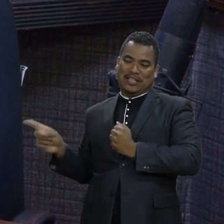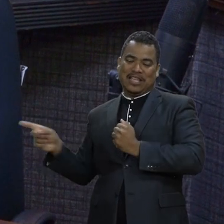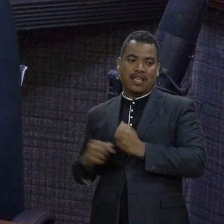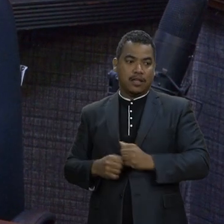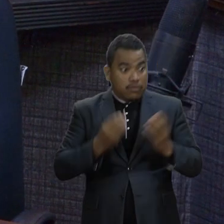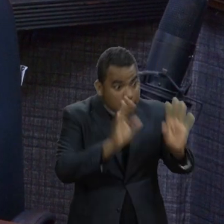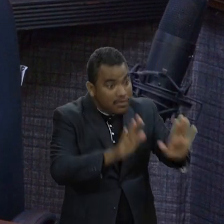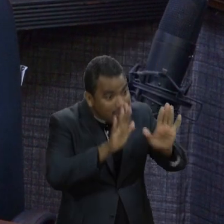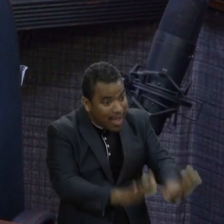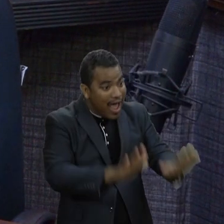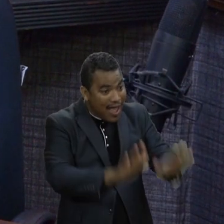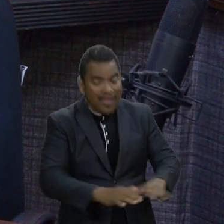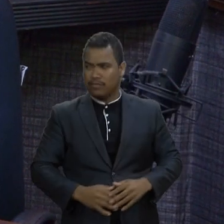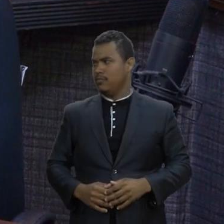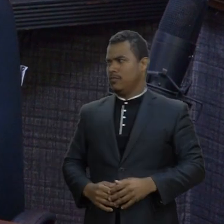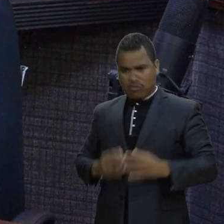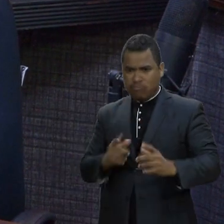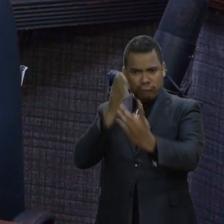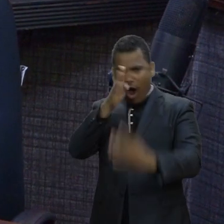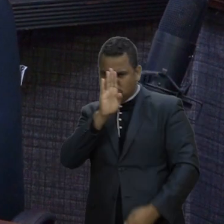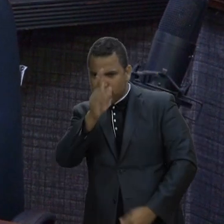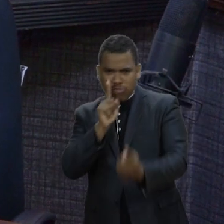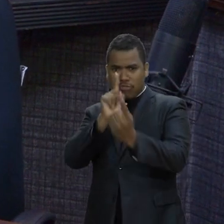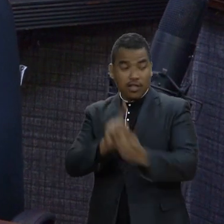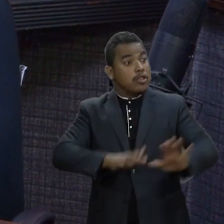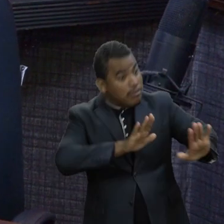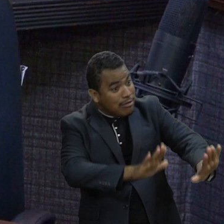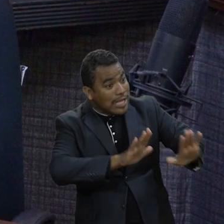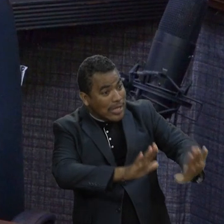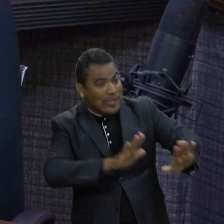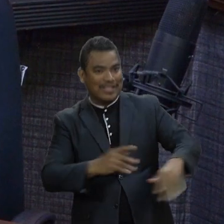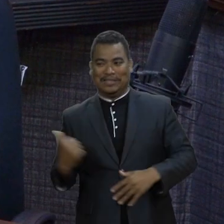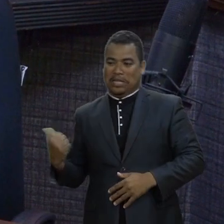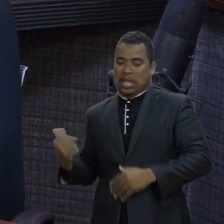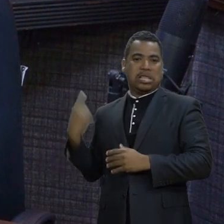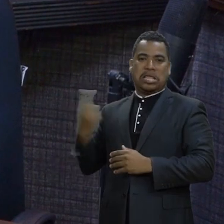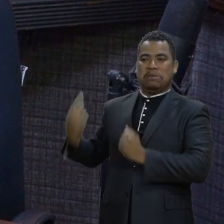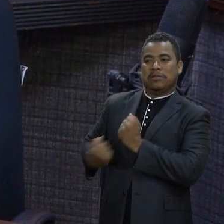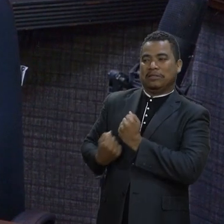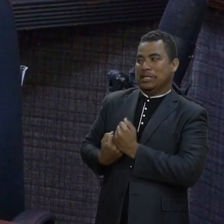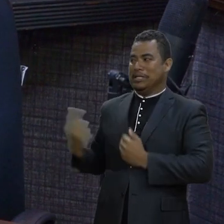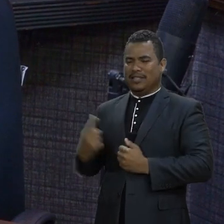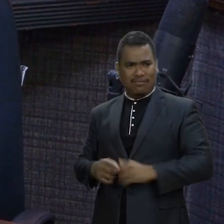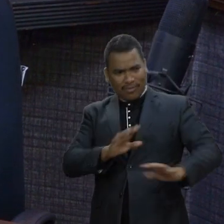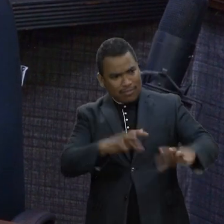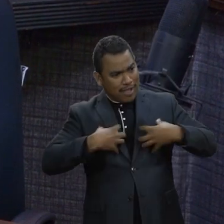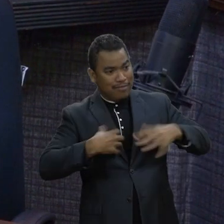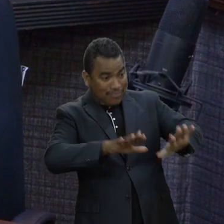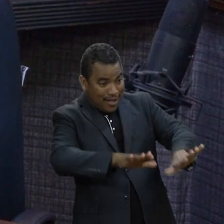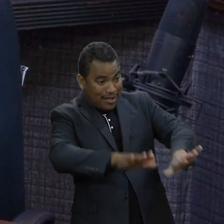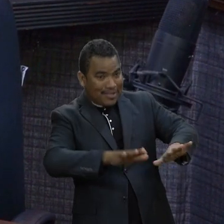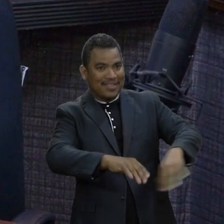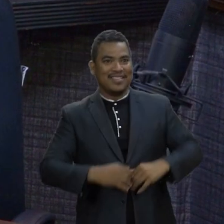improvisado. Hay muchas personas que han utilizado ese